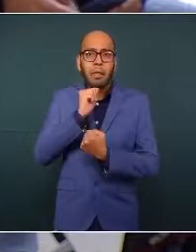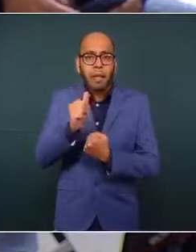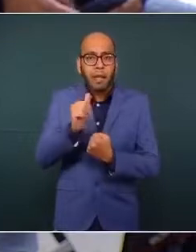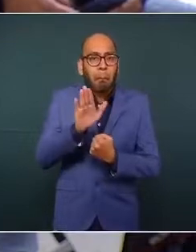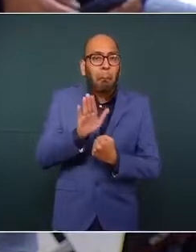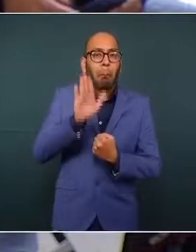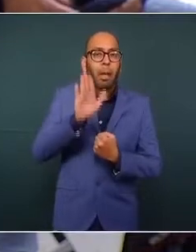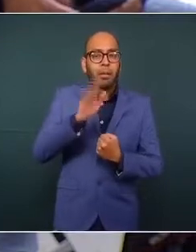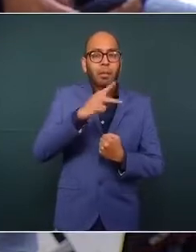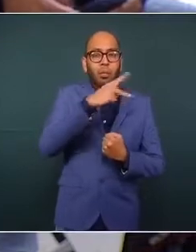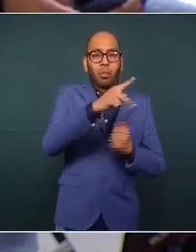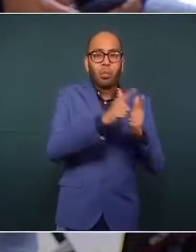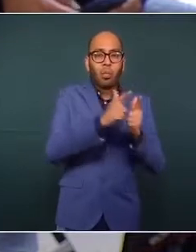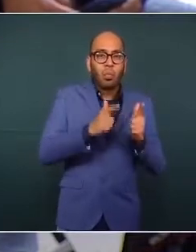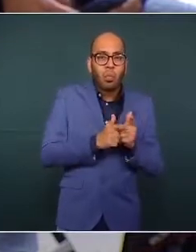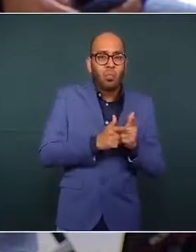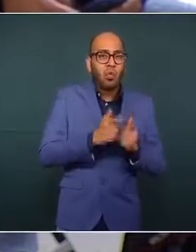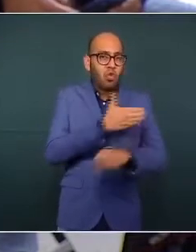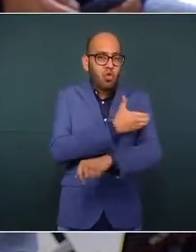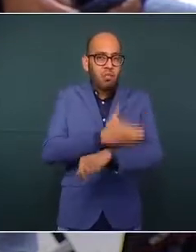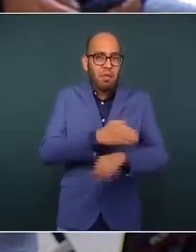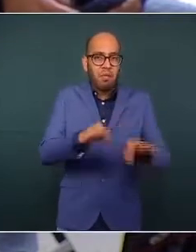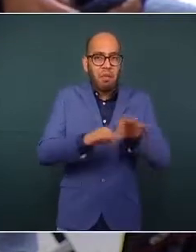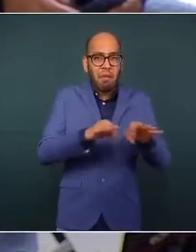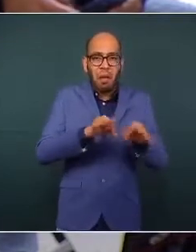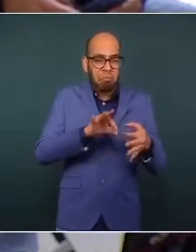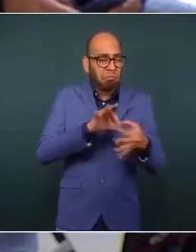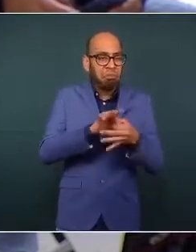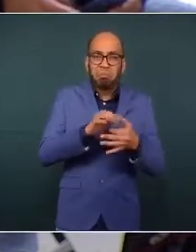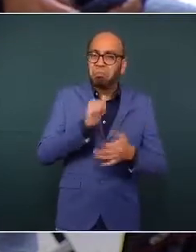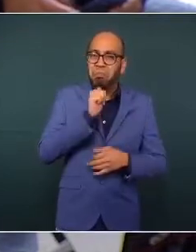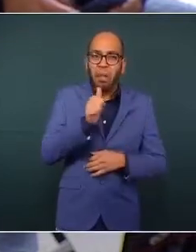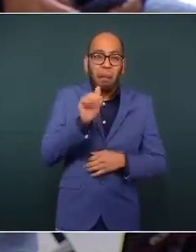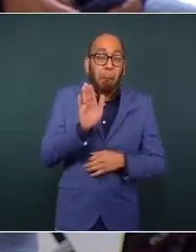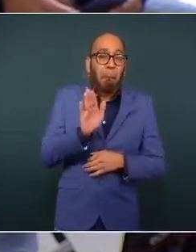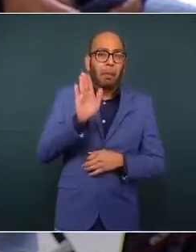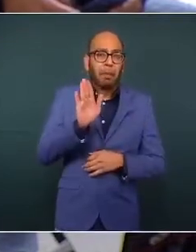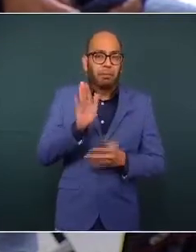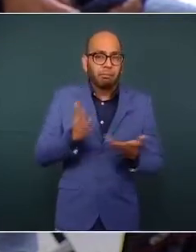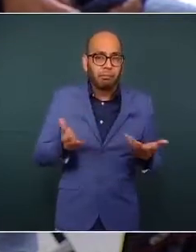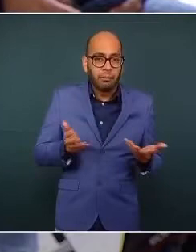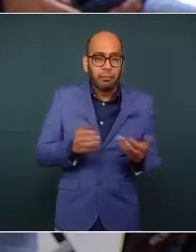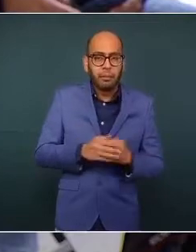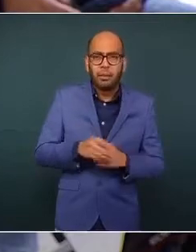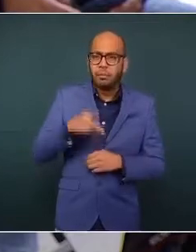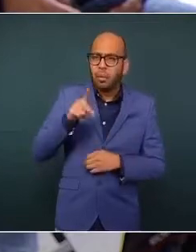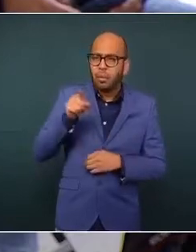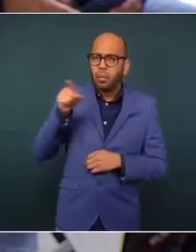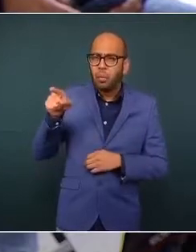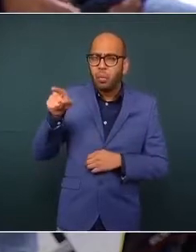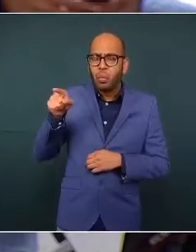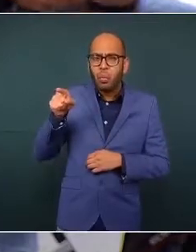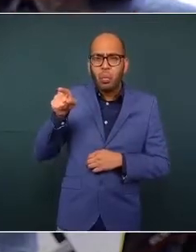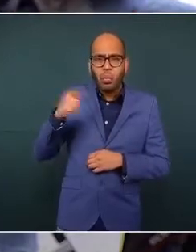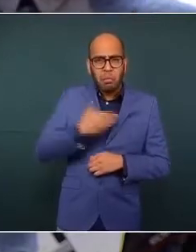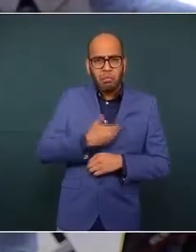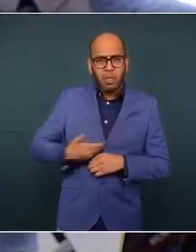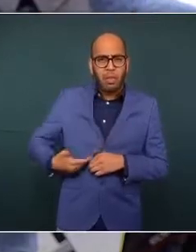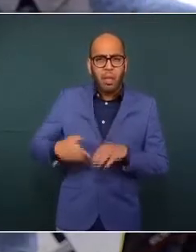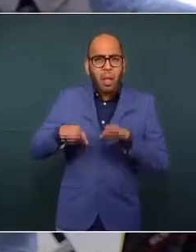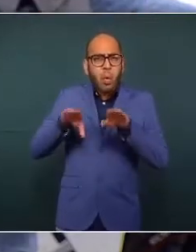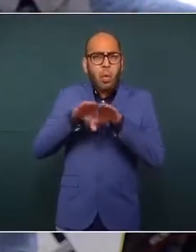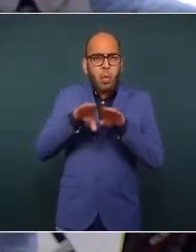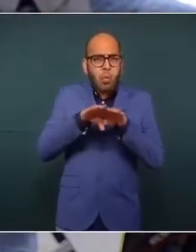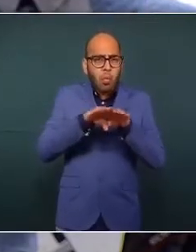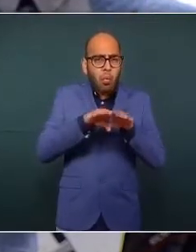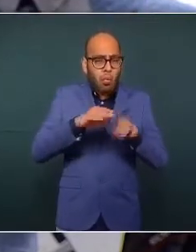jalando parejo por la transformación de México. La pregunta es, ¿con qué criterios eligió usted a su gabinete y si cree